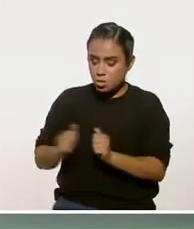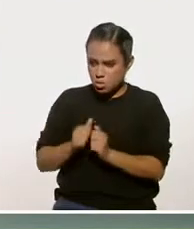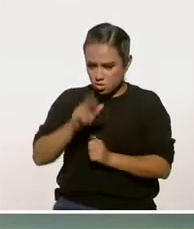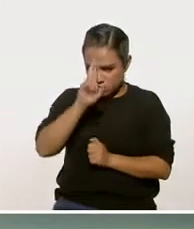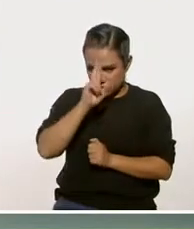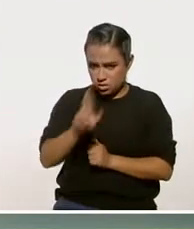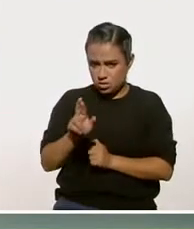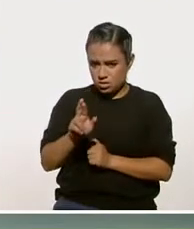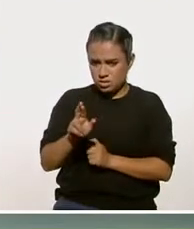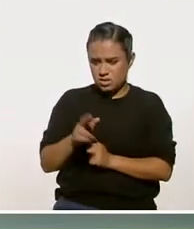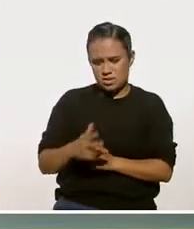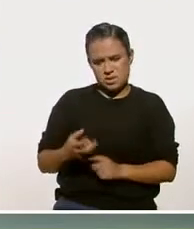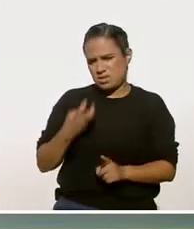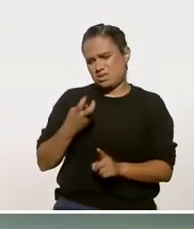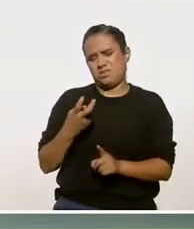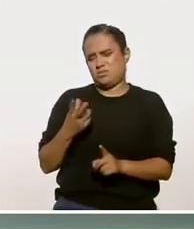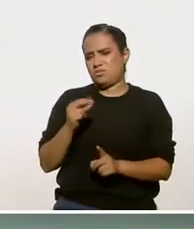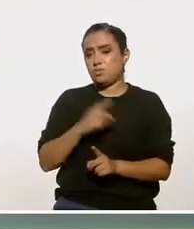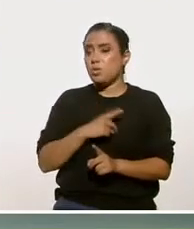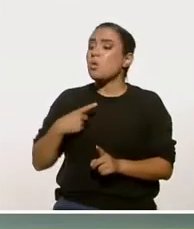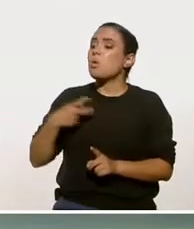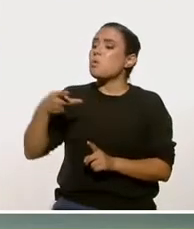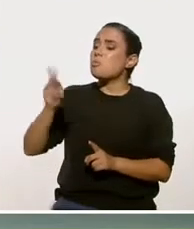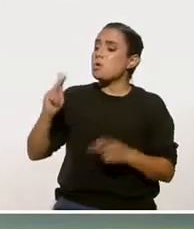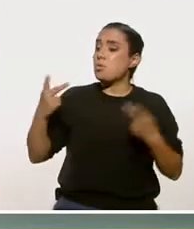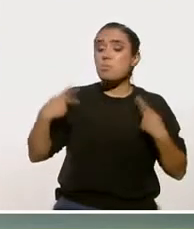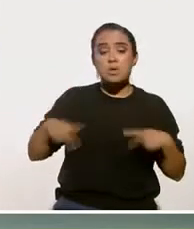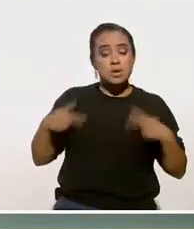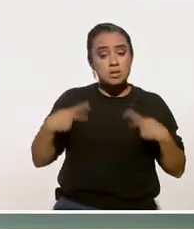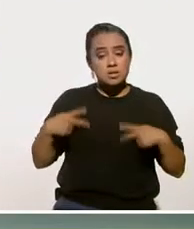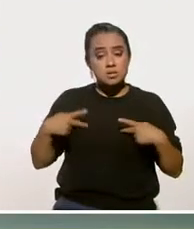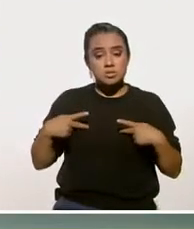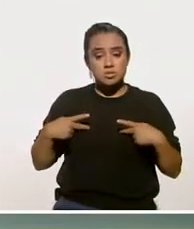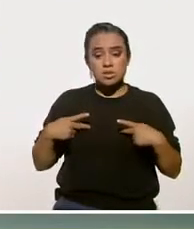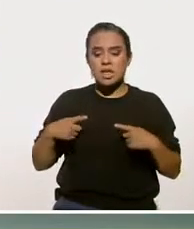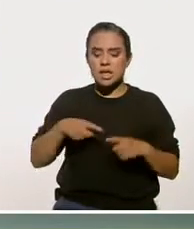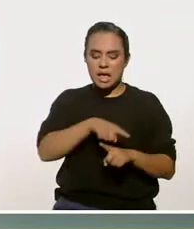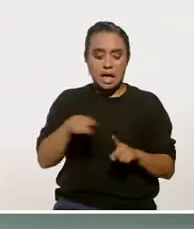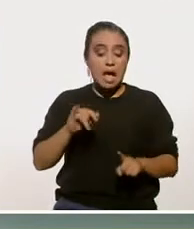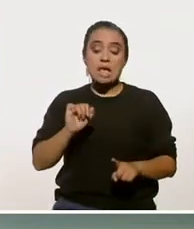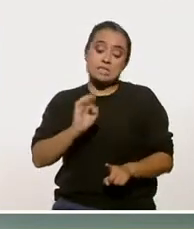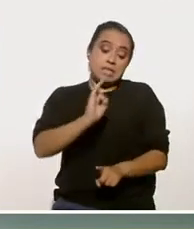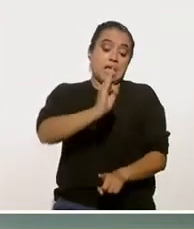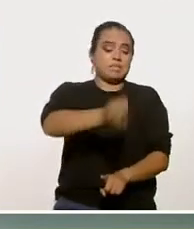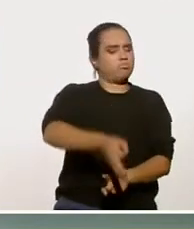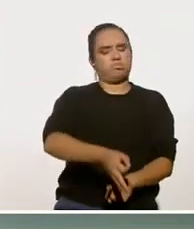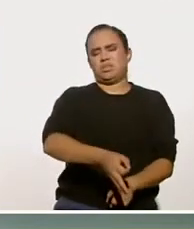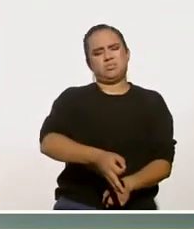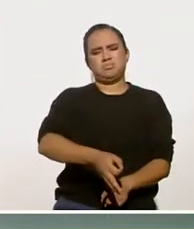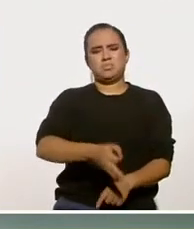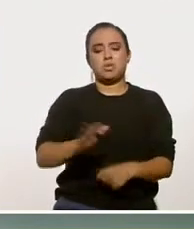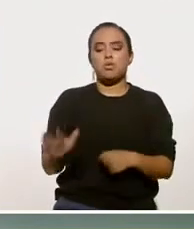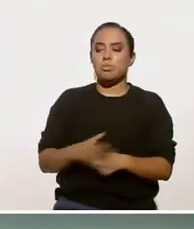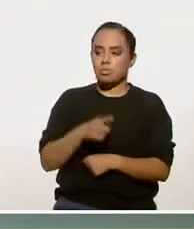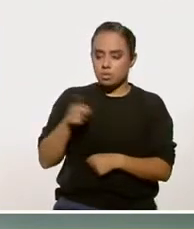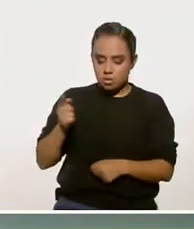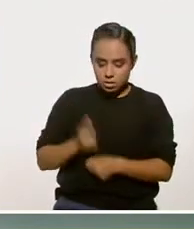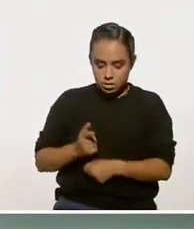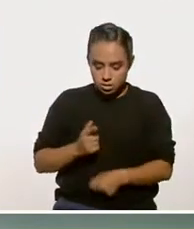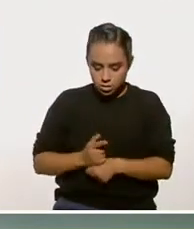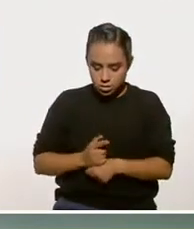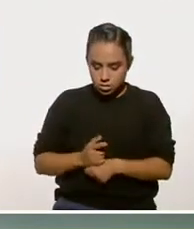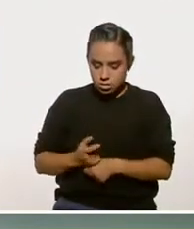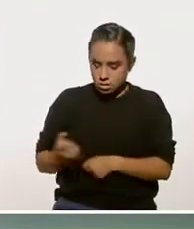respetuosa y esta sobra, pero la gente no está preparada para adoptarla como válida porque los enfrentaría a darse cuenta de que los